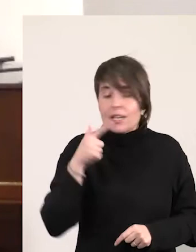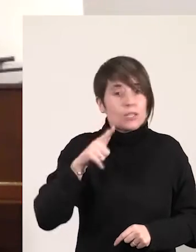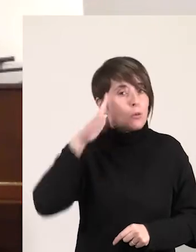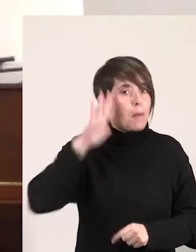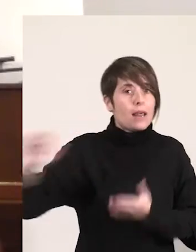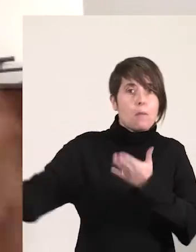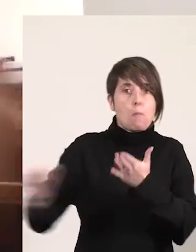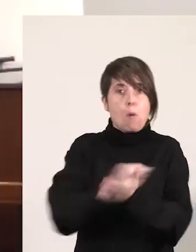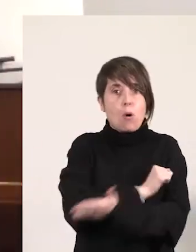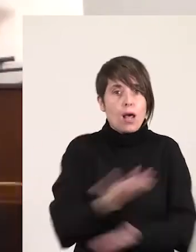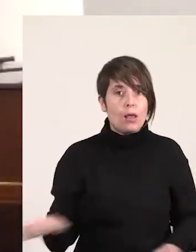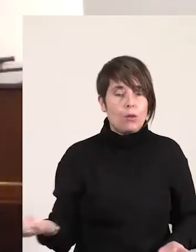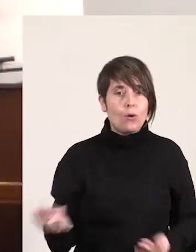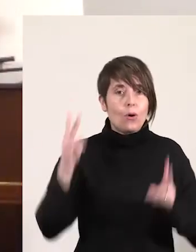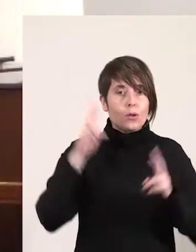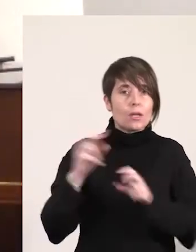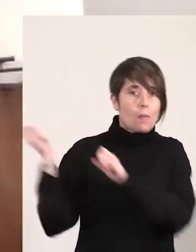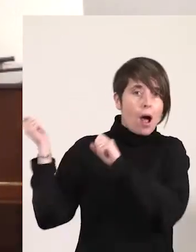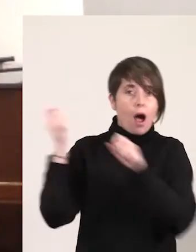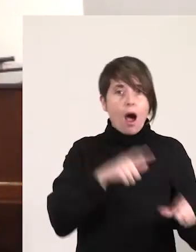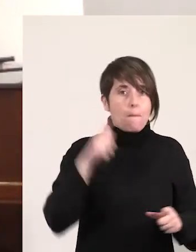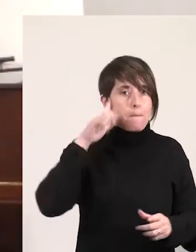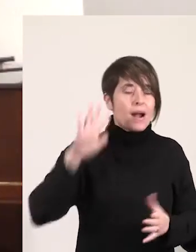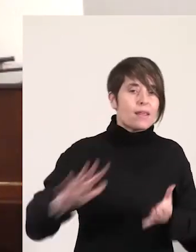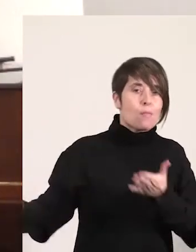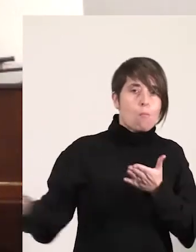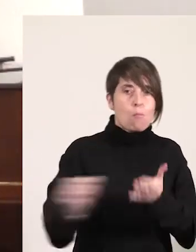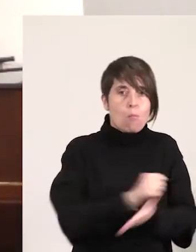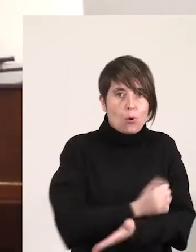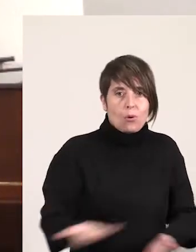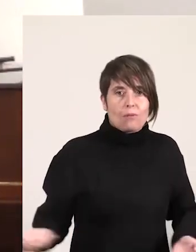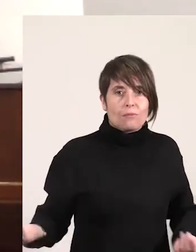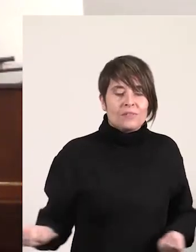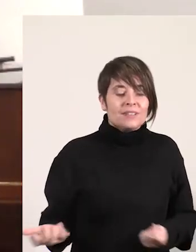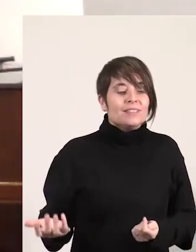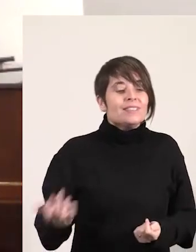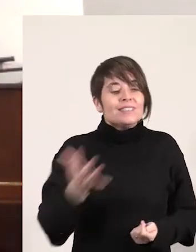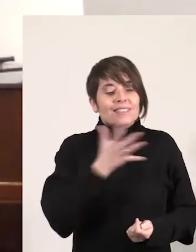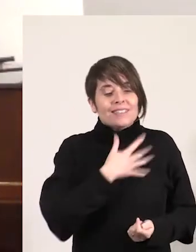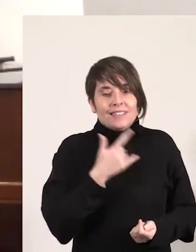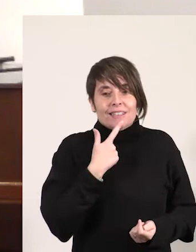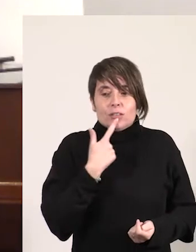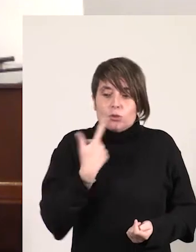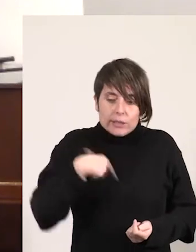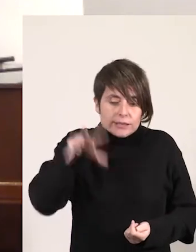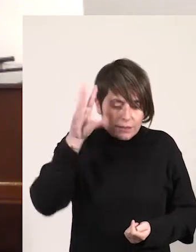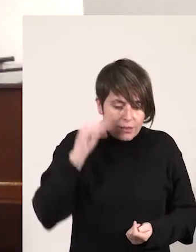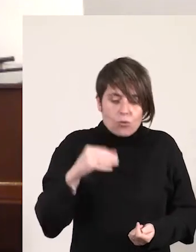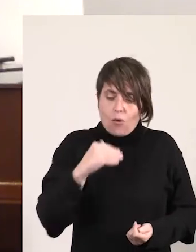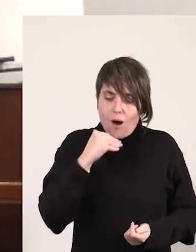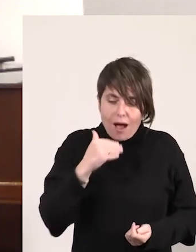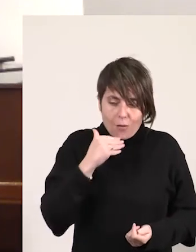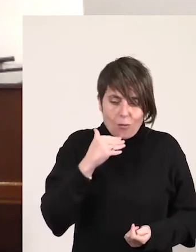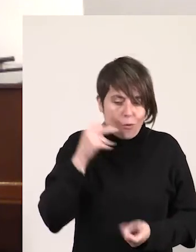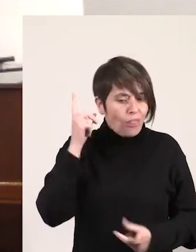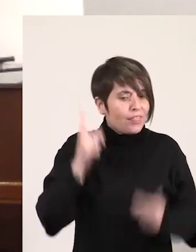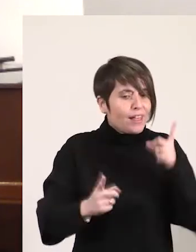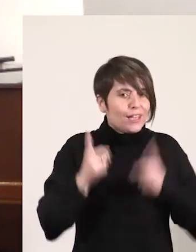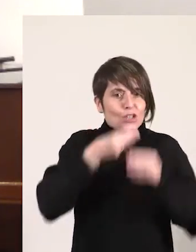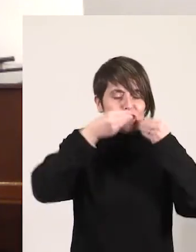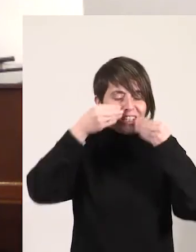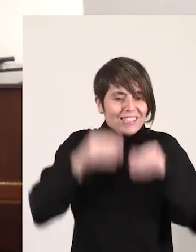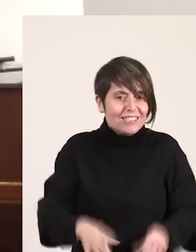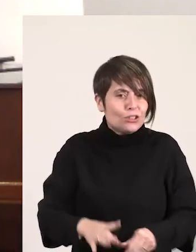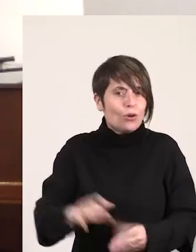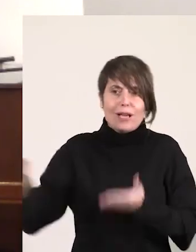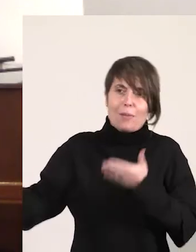esclavizado de Velázquez, ¿no? Pero es como que todo eso se ha borrado, e insisto también en pues que no sé si es, o sea, entiendo que es algo